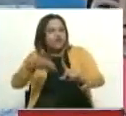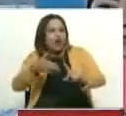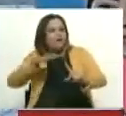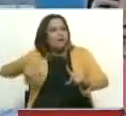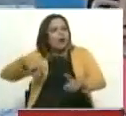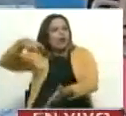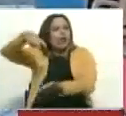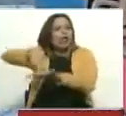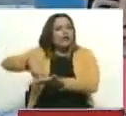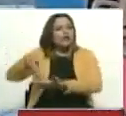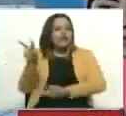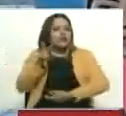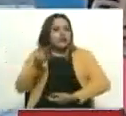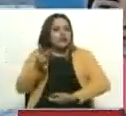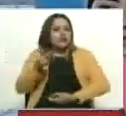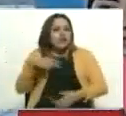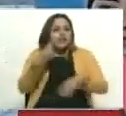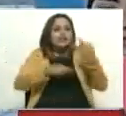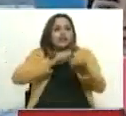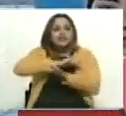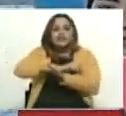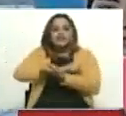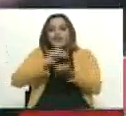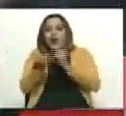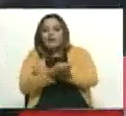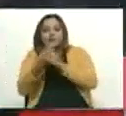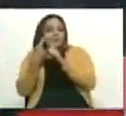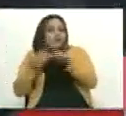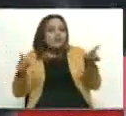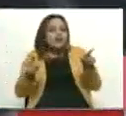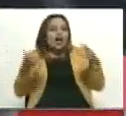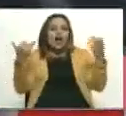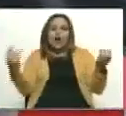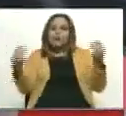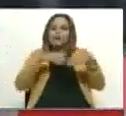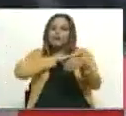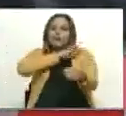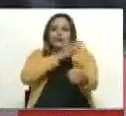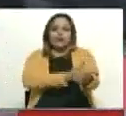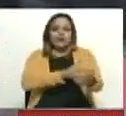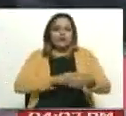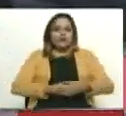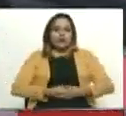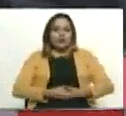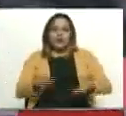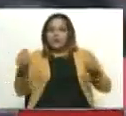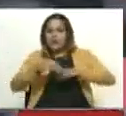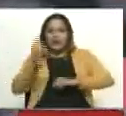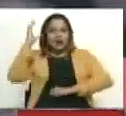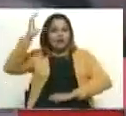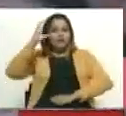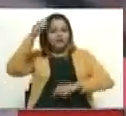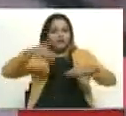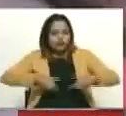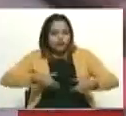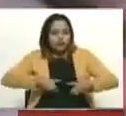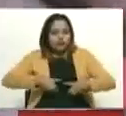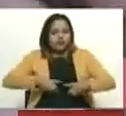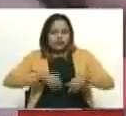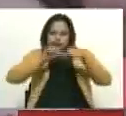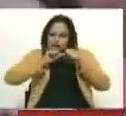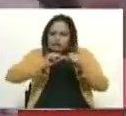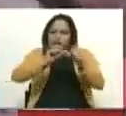doblegarnos. Y ocurrió exactamente lo contrario. Ahora estamos más fuertes, ahora tenemos más capacidad de lucha, y la